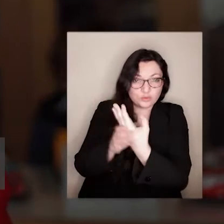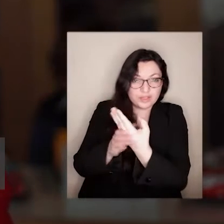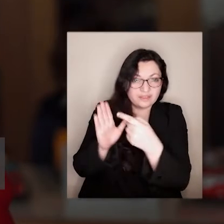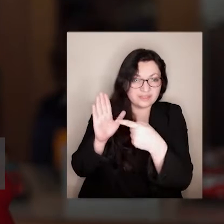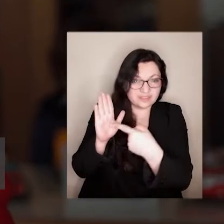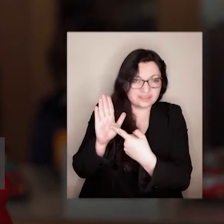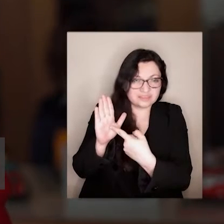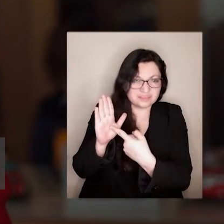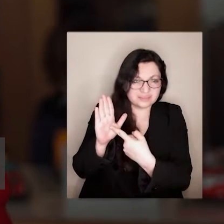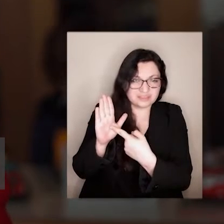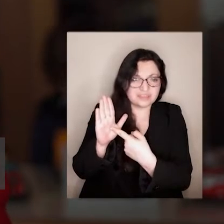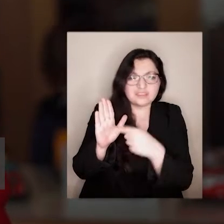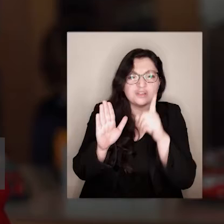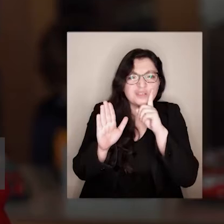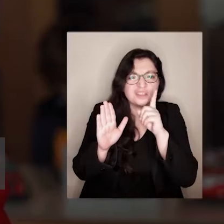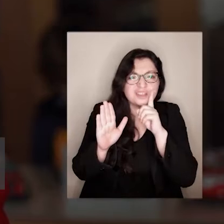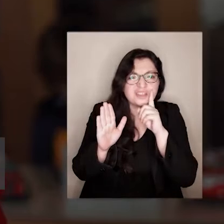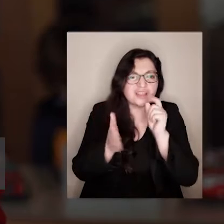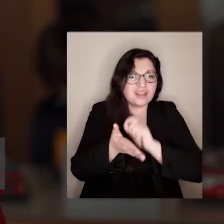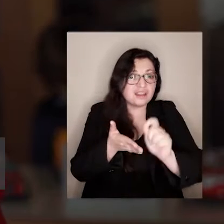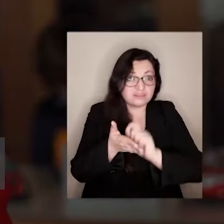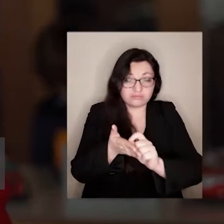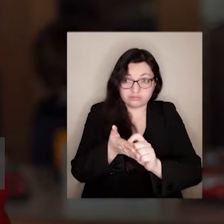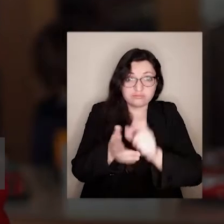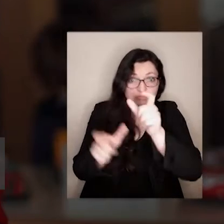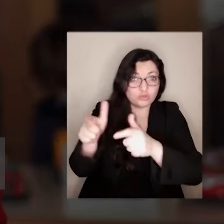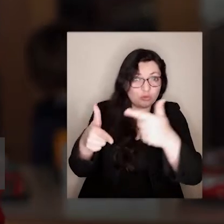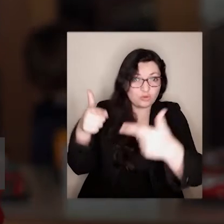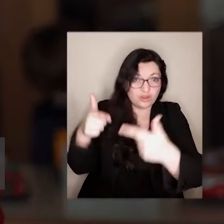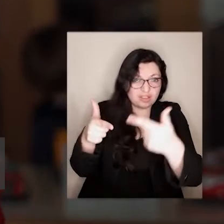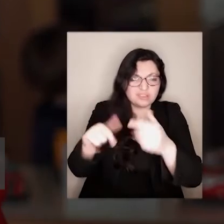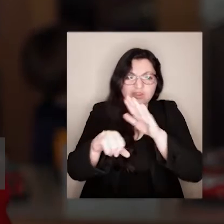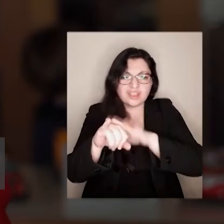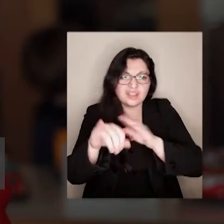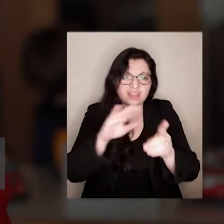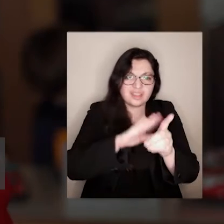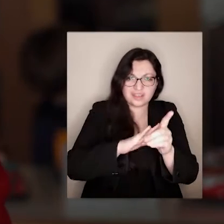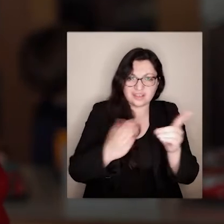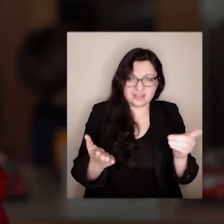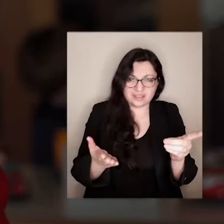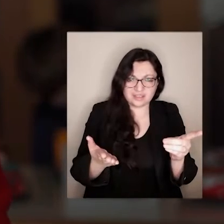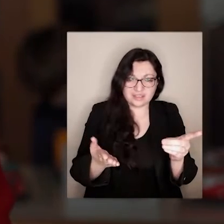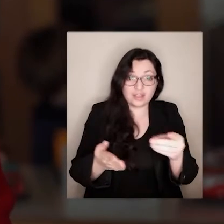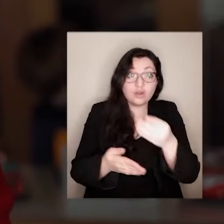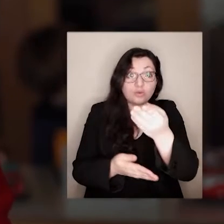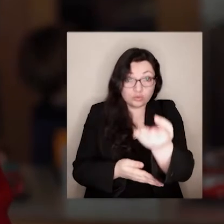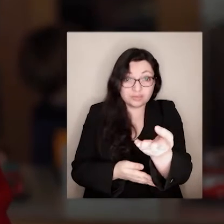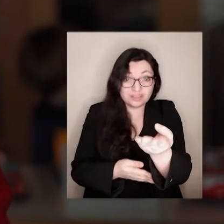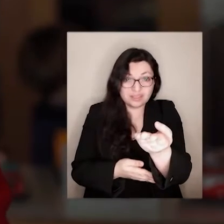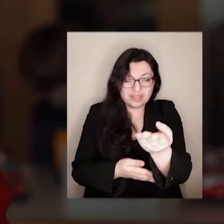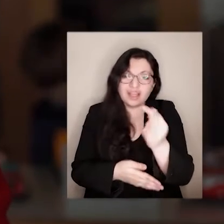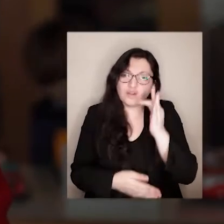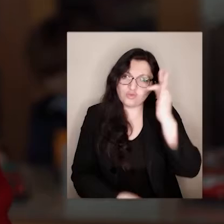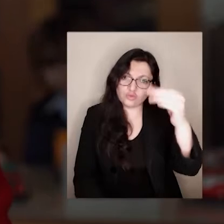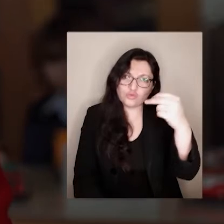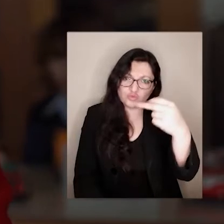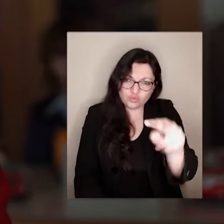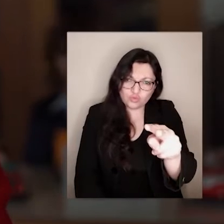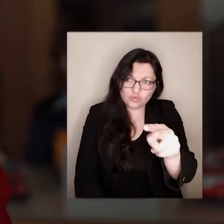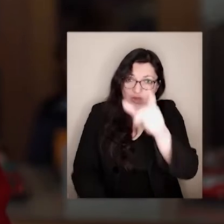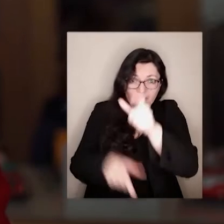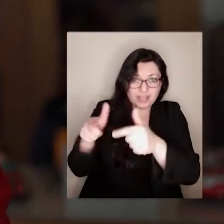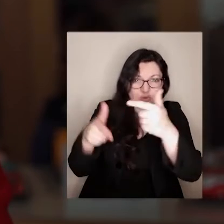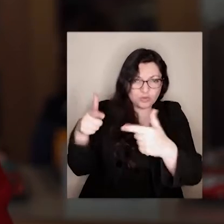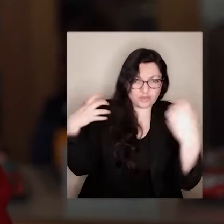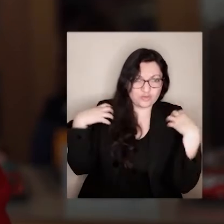Constitución sería de todas formas escrita por políticos, izquierda o derecha. ¿Usted le entregaría su futuro